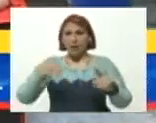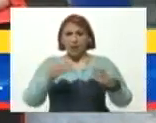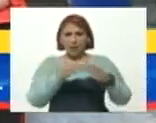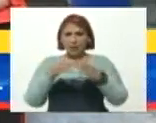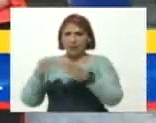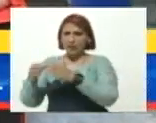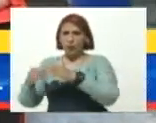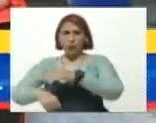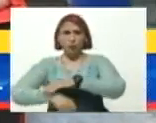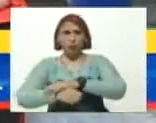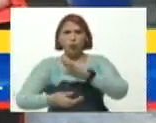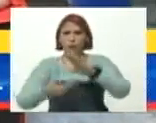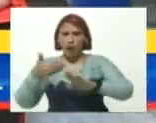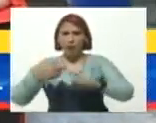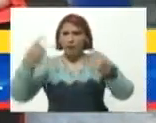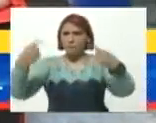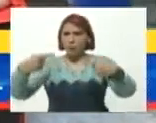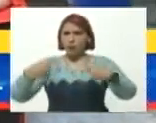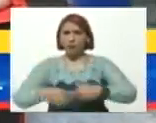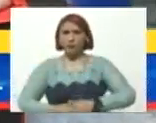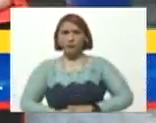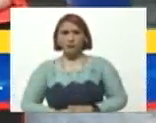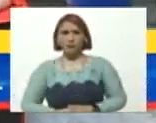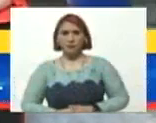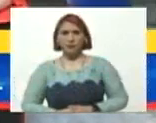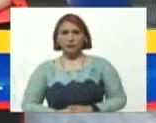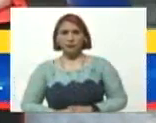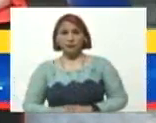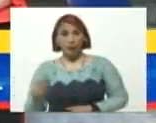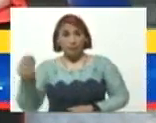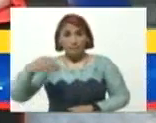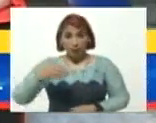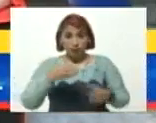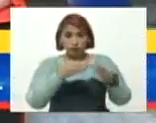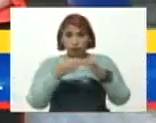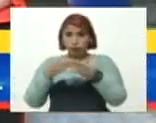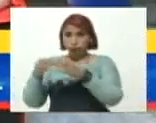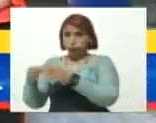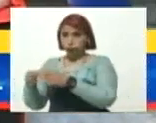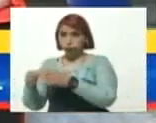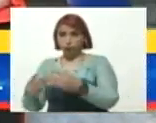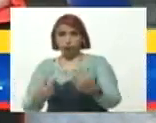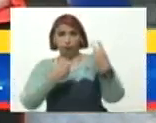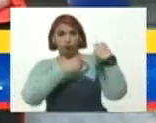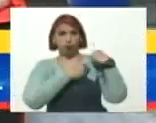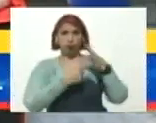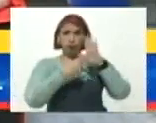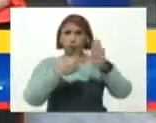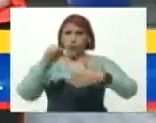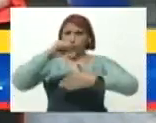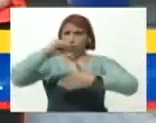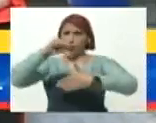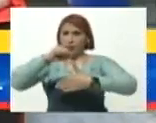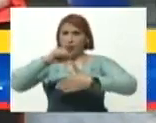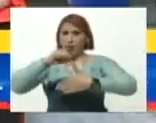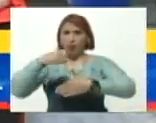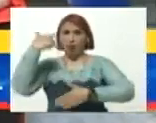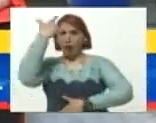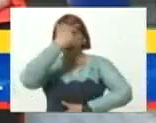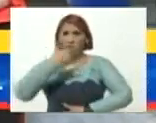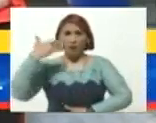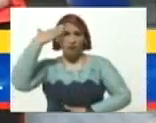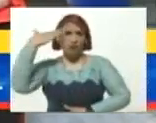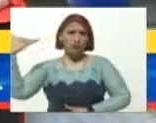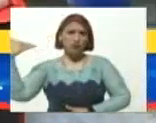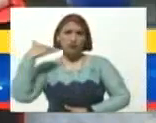de fútbol vayan, ¿verdad? Mientras más equipos representen a Sudamérica, África,